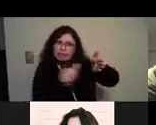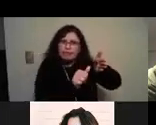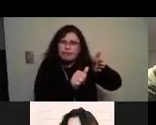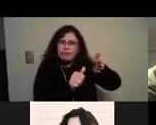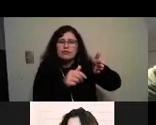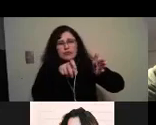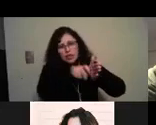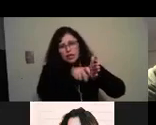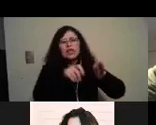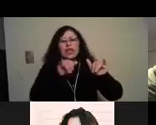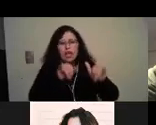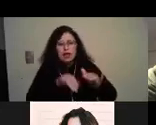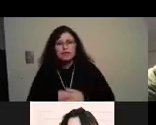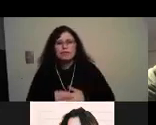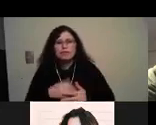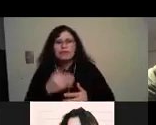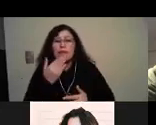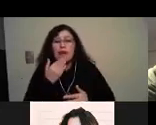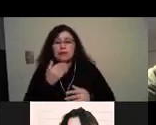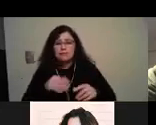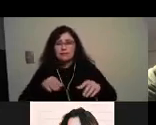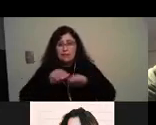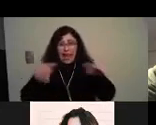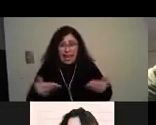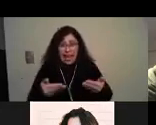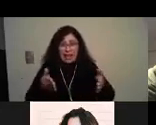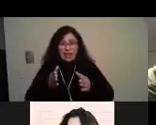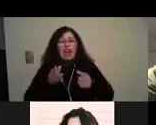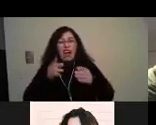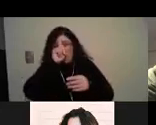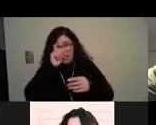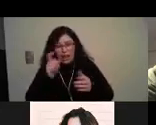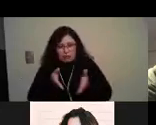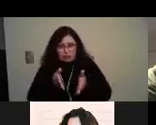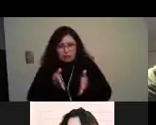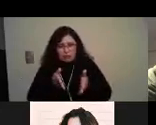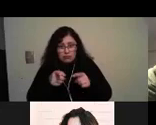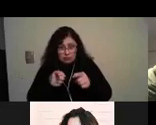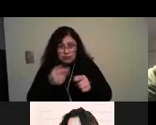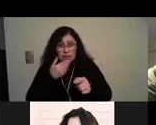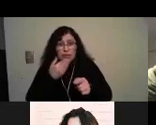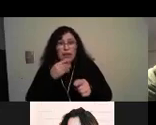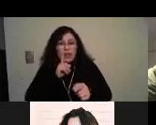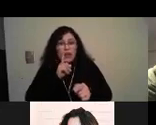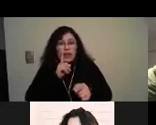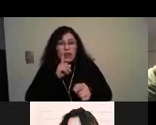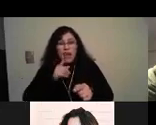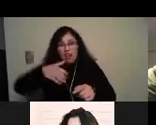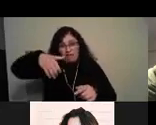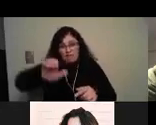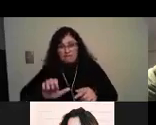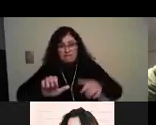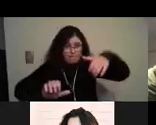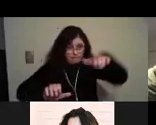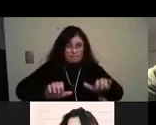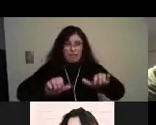Mire, y las camillas también tienen silla de rueda acá abajo, ¿ya? tienen frenos en la